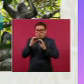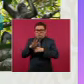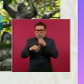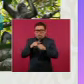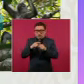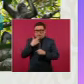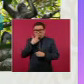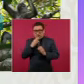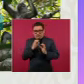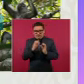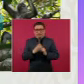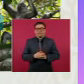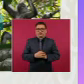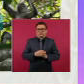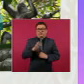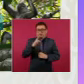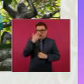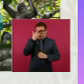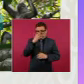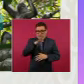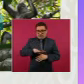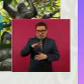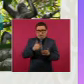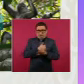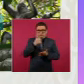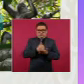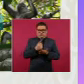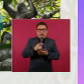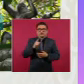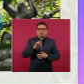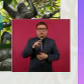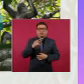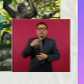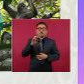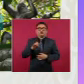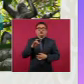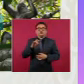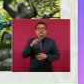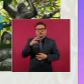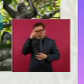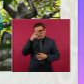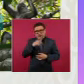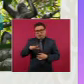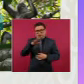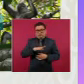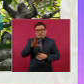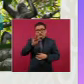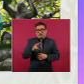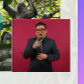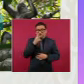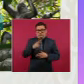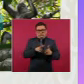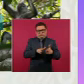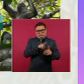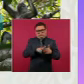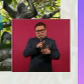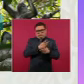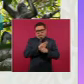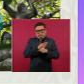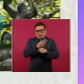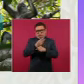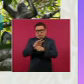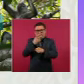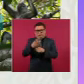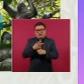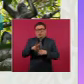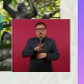Finalmente, recordar que en Ciudad Sahagún, Hidalgo, avanza la fabricación de los 42 trenes que sumarán